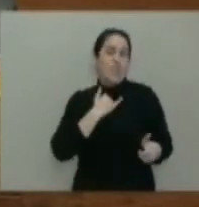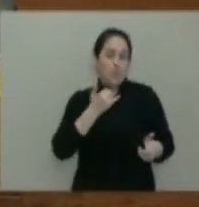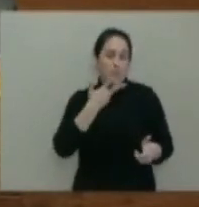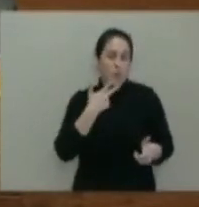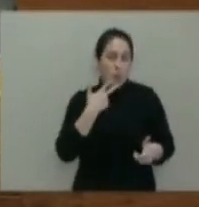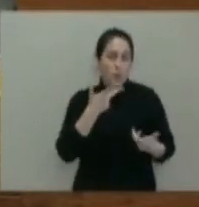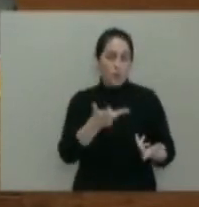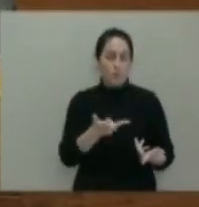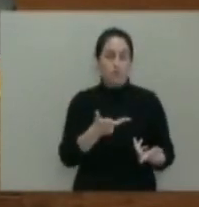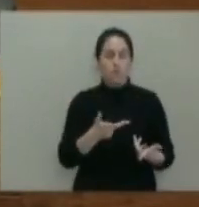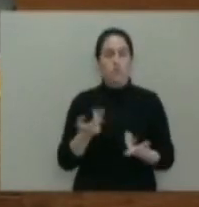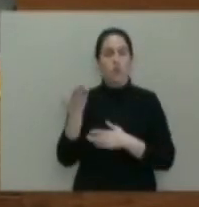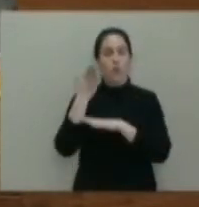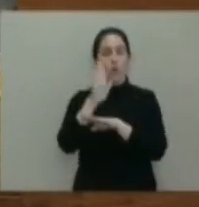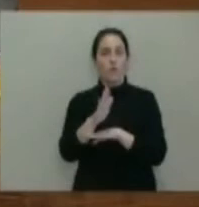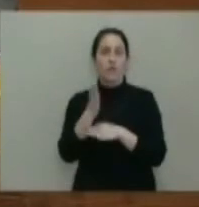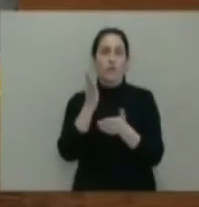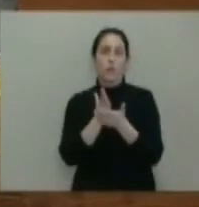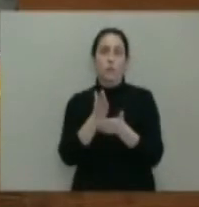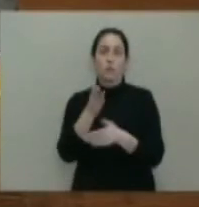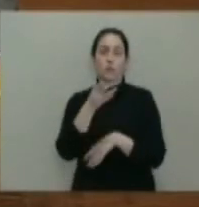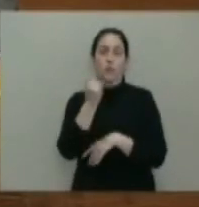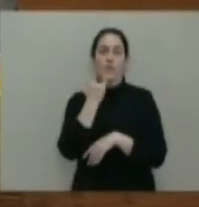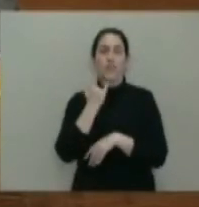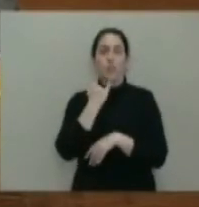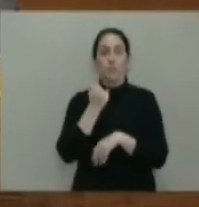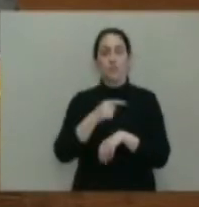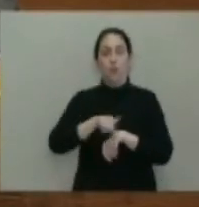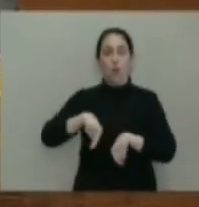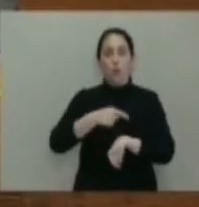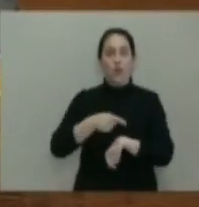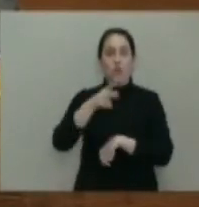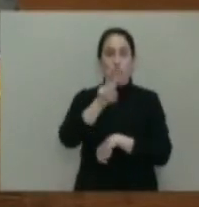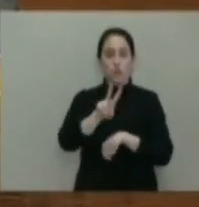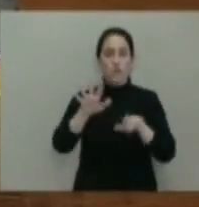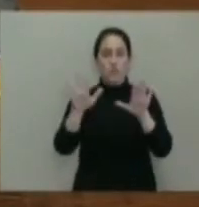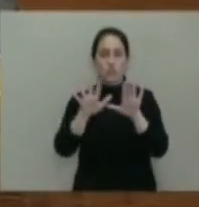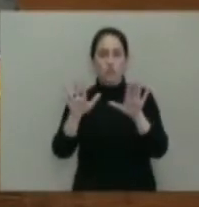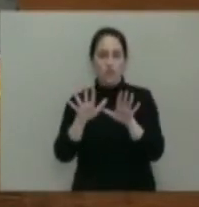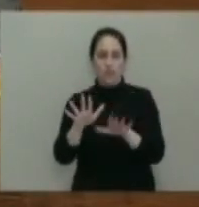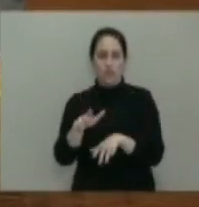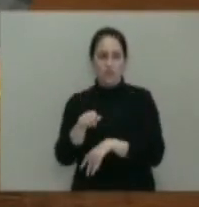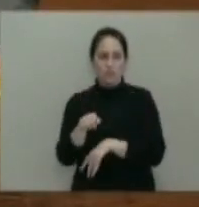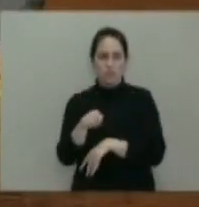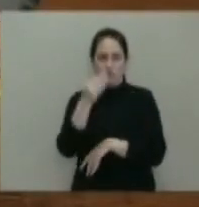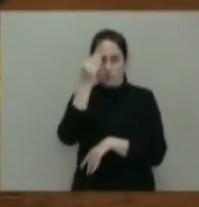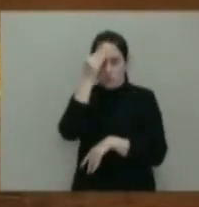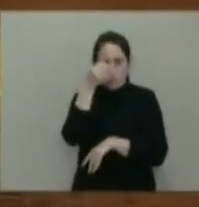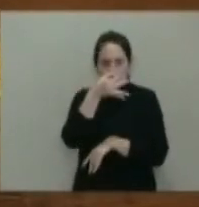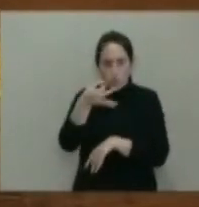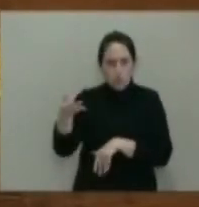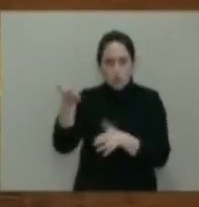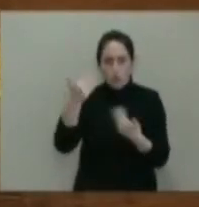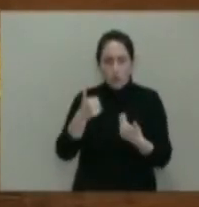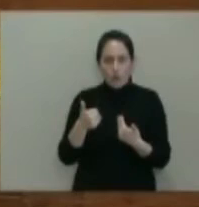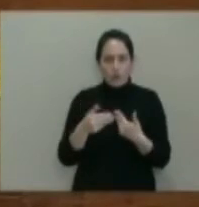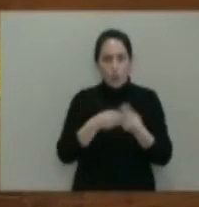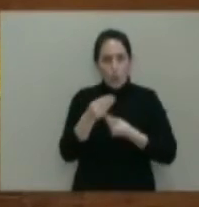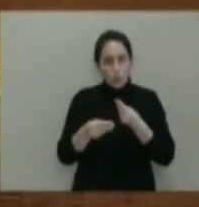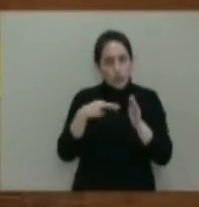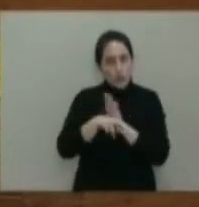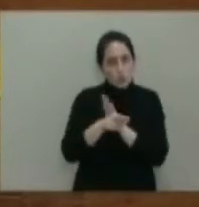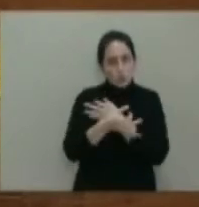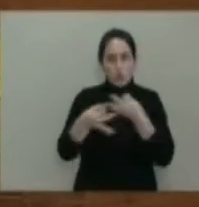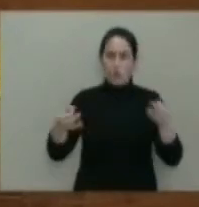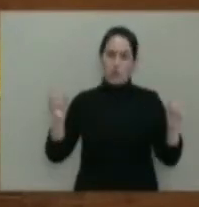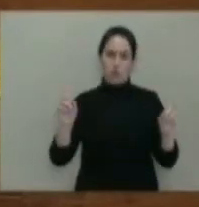ofrezcan cursos de idiomas de 210 horas para paliar ese defecto. Eso no nos parece que sea utilizar adecuadamente los recursos,